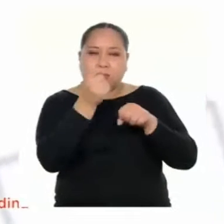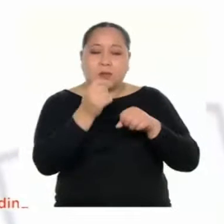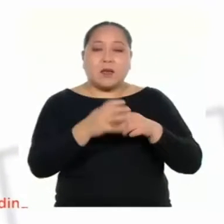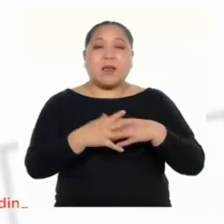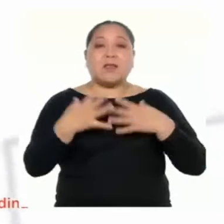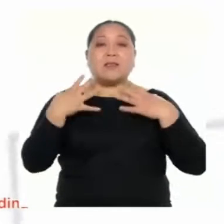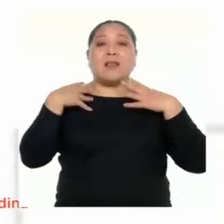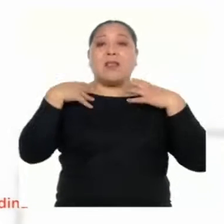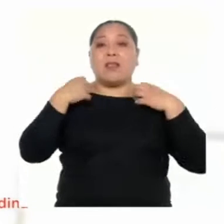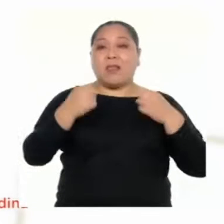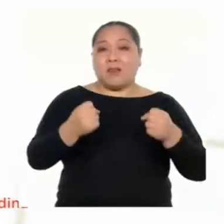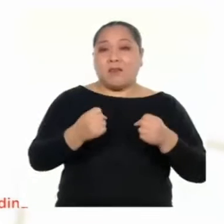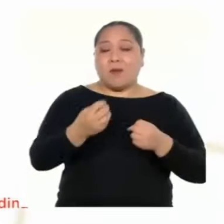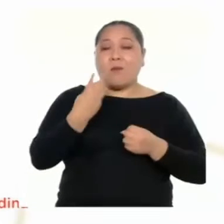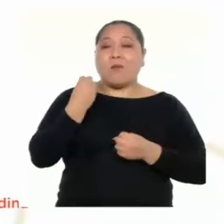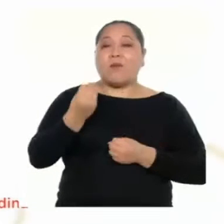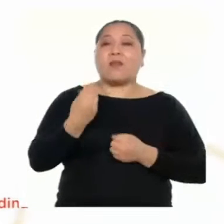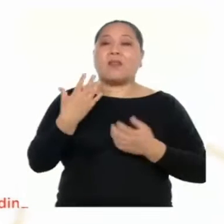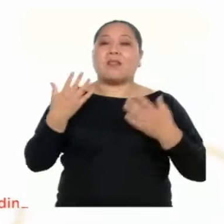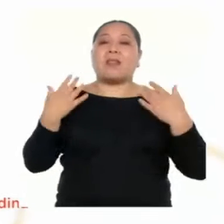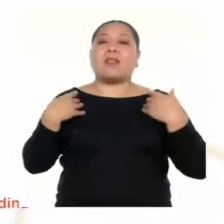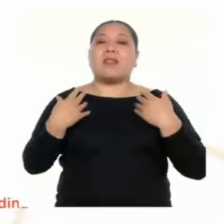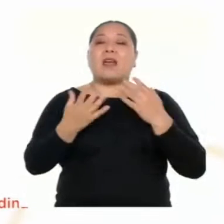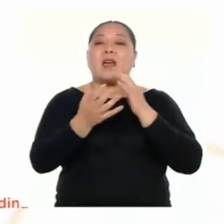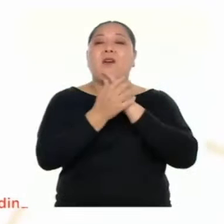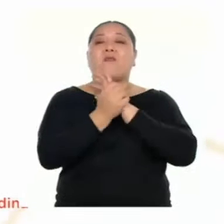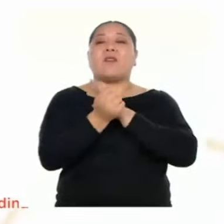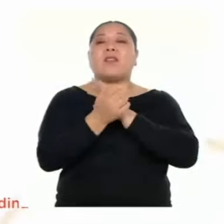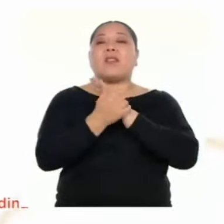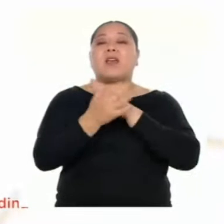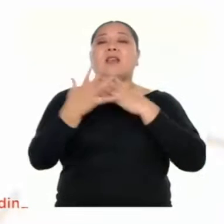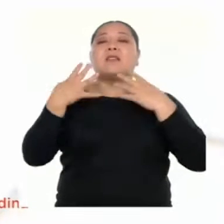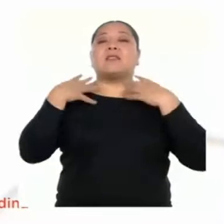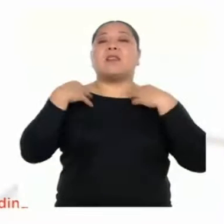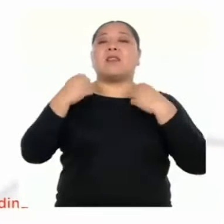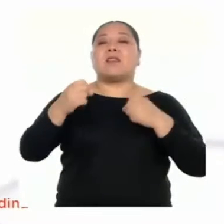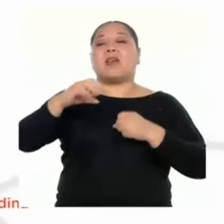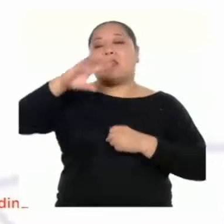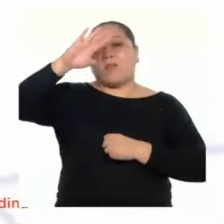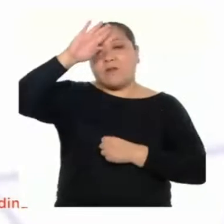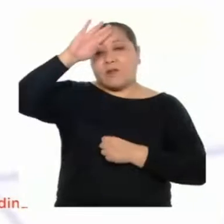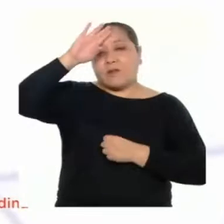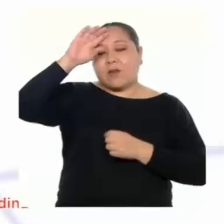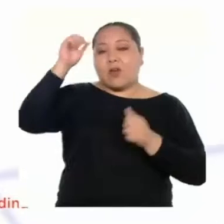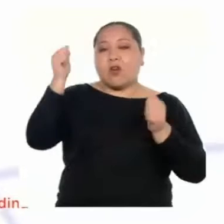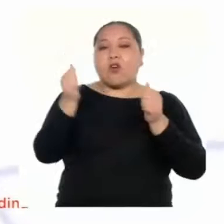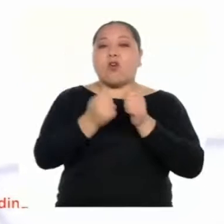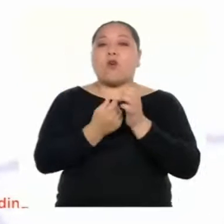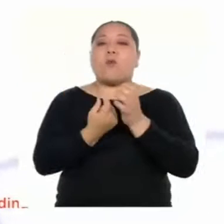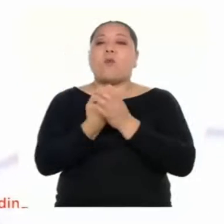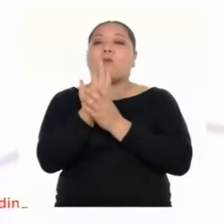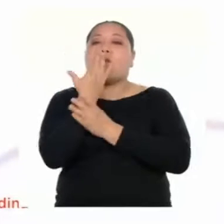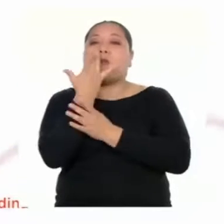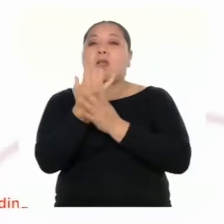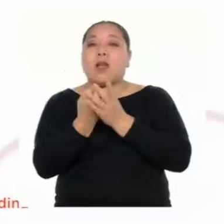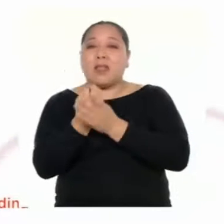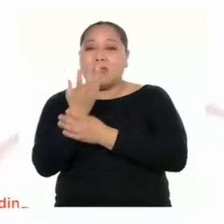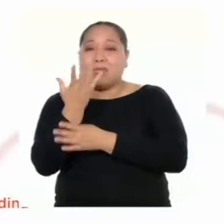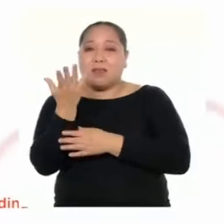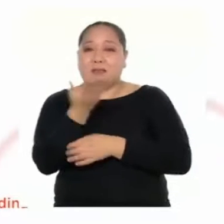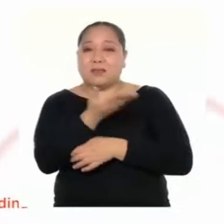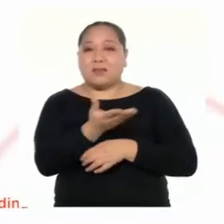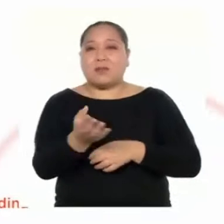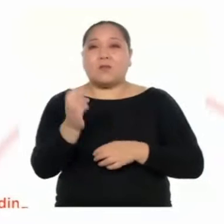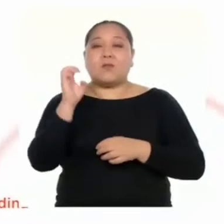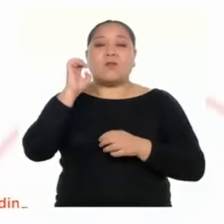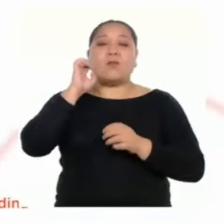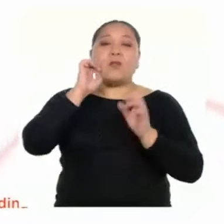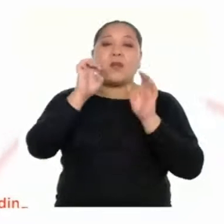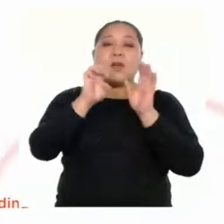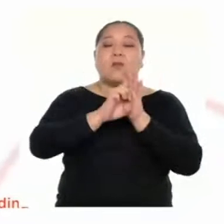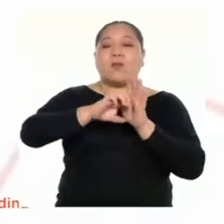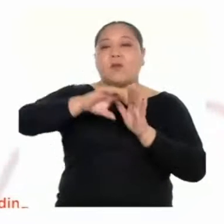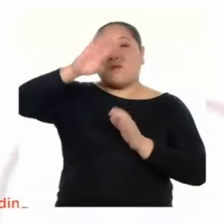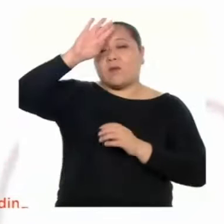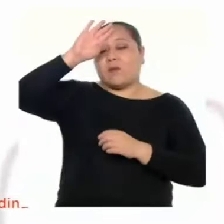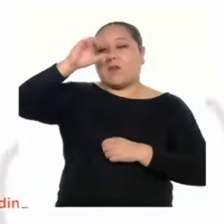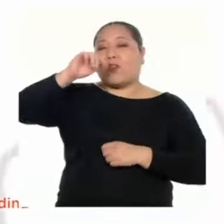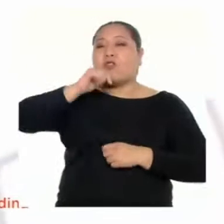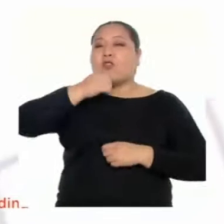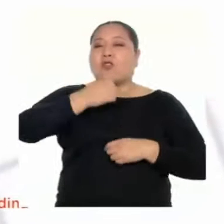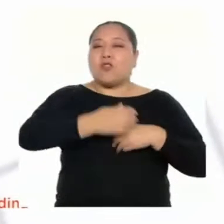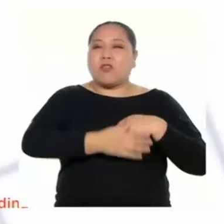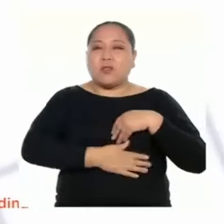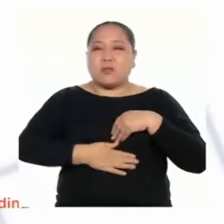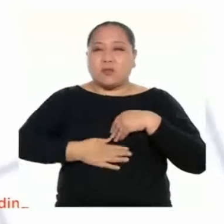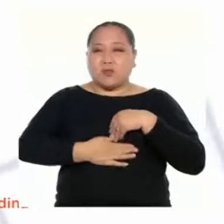eran curanderas, pues poseían la habilidad para curar enfermedades a través de las plantas curativas, como la enfermedad del dolor